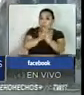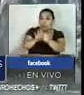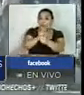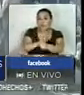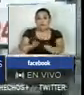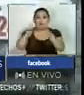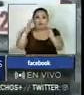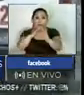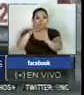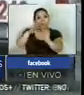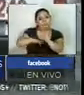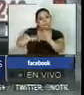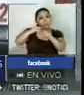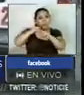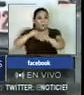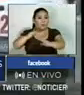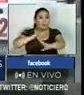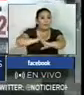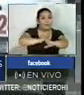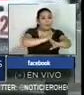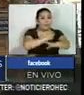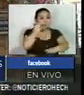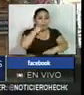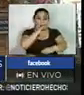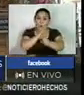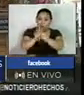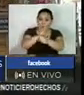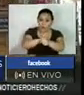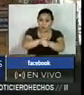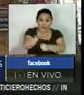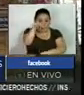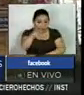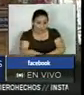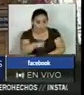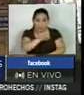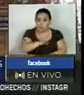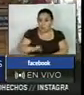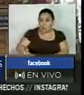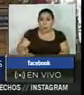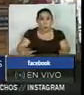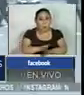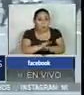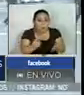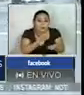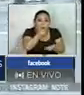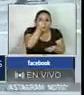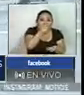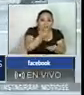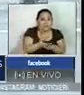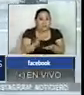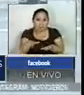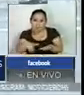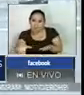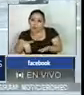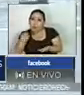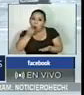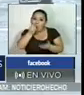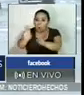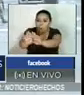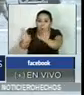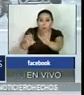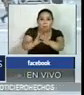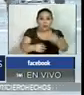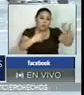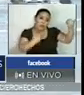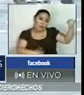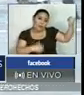cuarentena especial para contener la propagación del virus. En el país no habrán arreglos florales, ni restaurantes abiertos y los